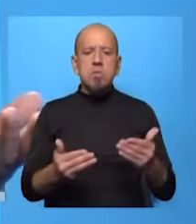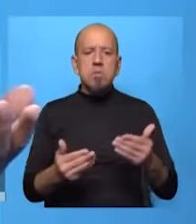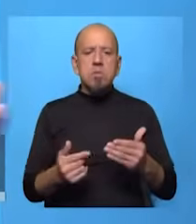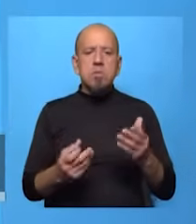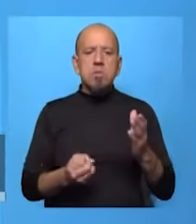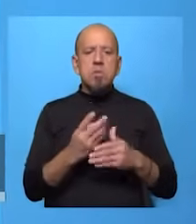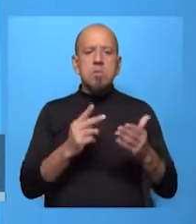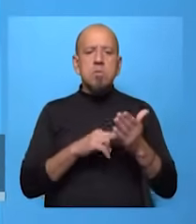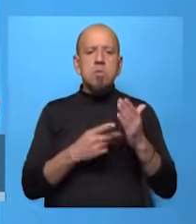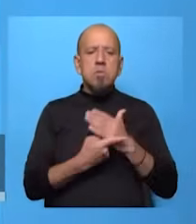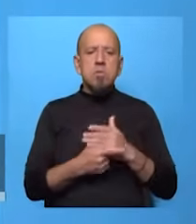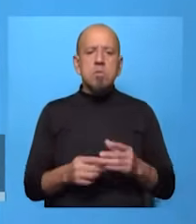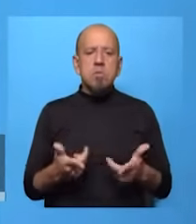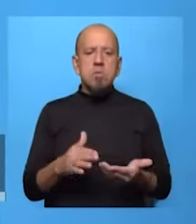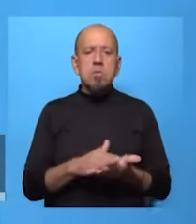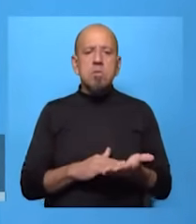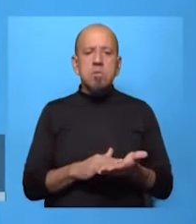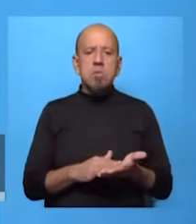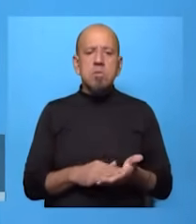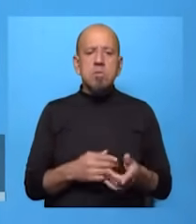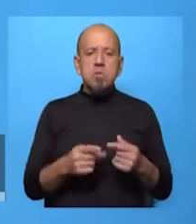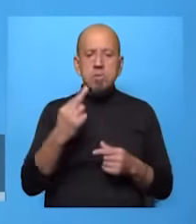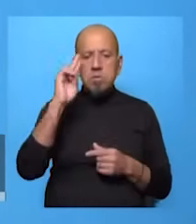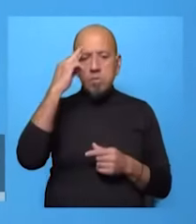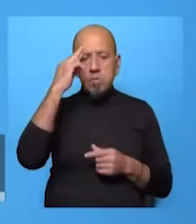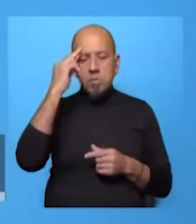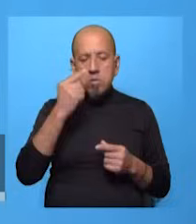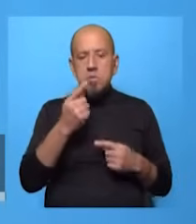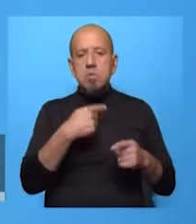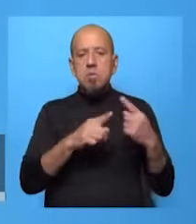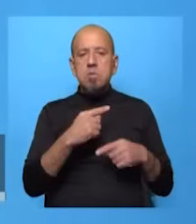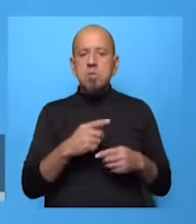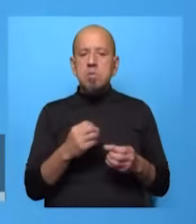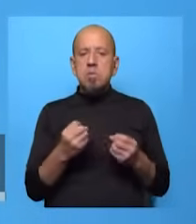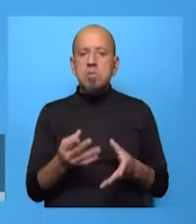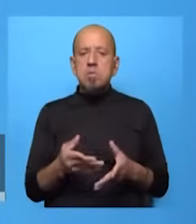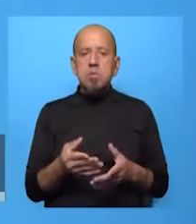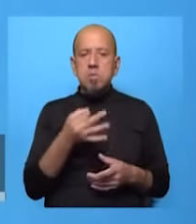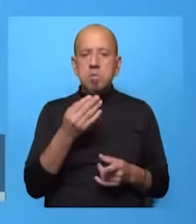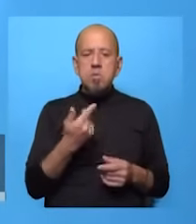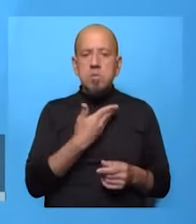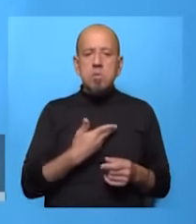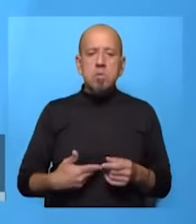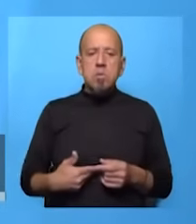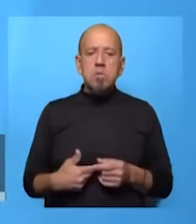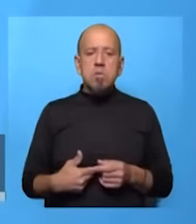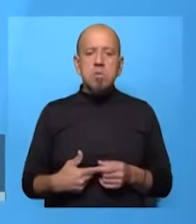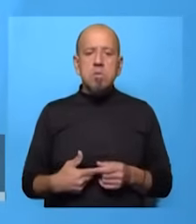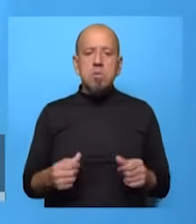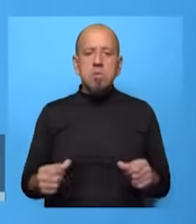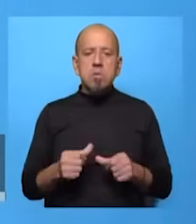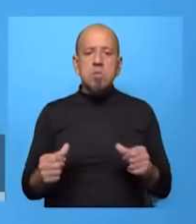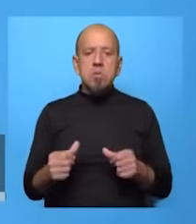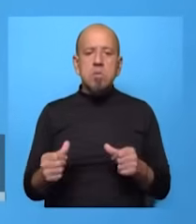proyectos no existen Entonces el Uruguay ha retrocedido Por eso digo que el gobierno fracasó Eso quiere decir que el gobierno hizo todo